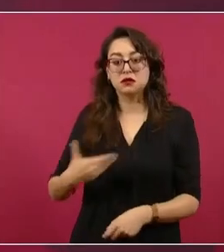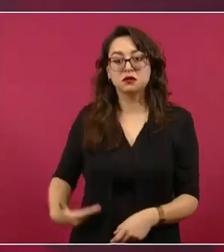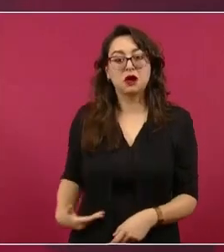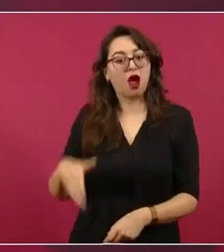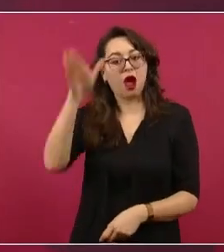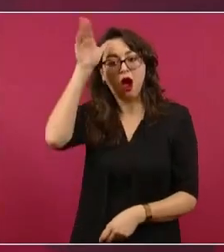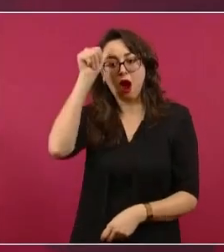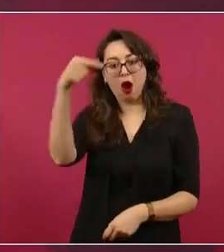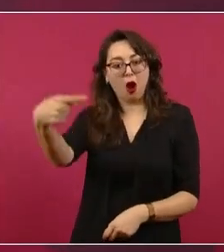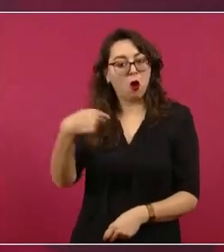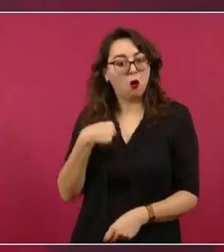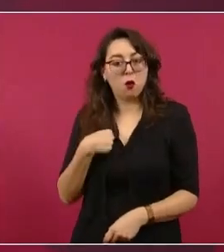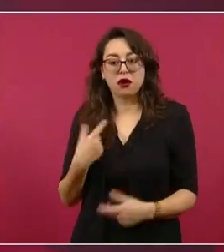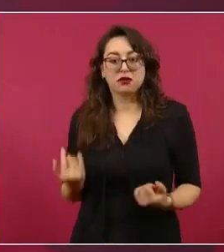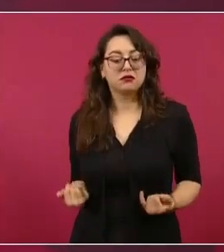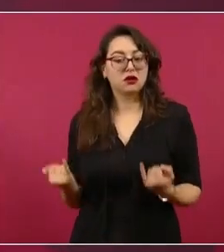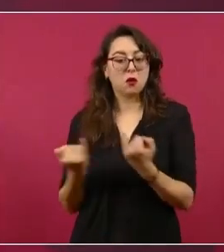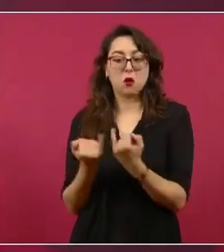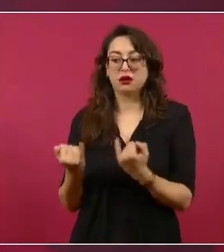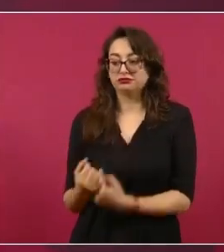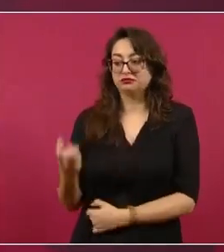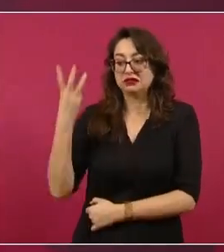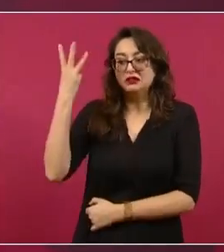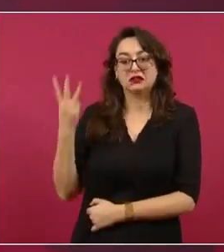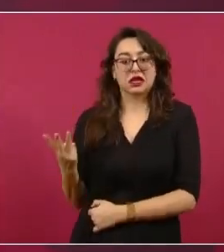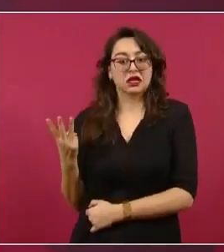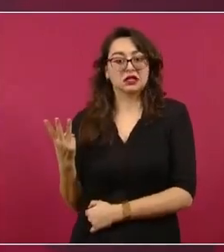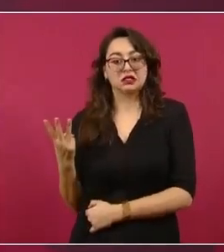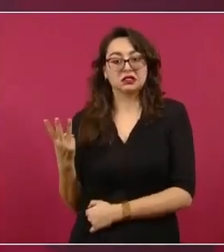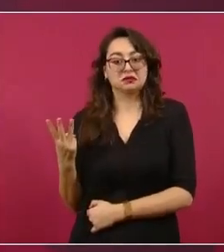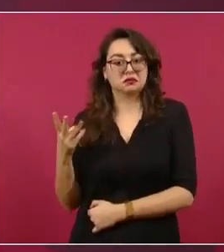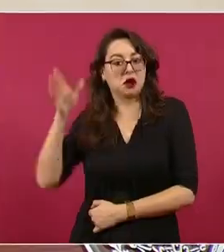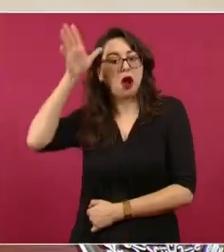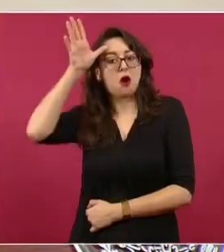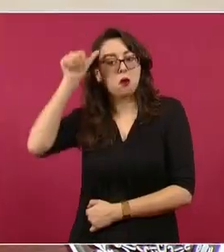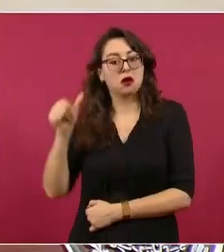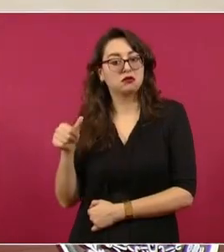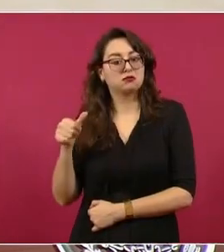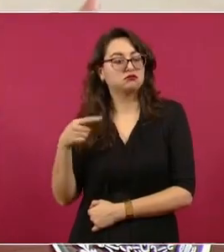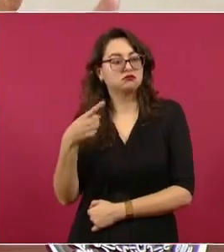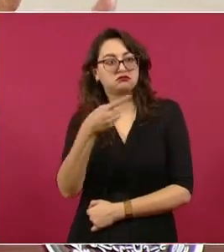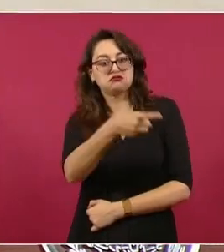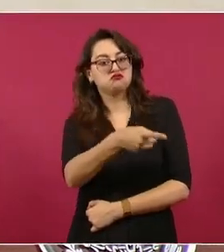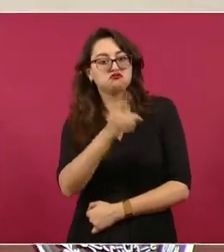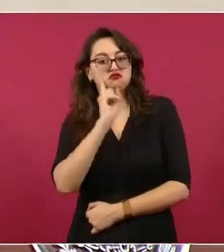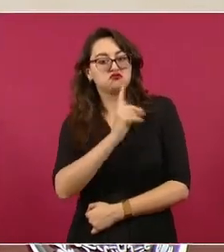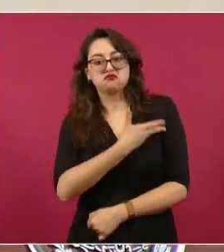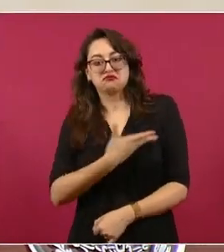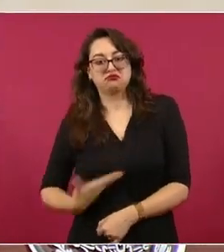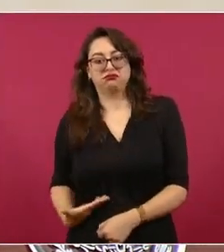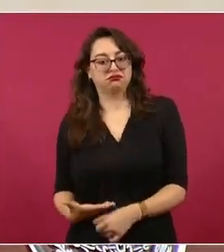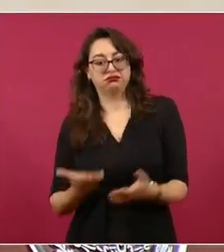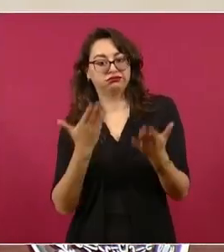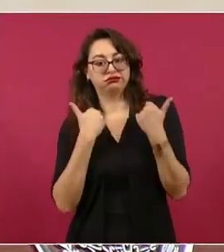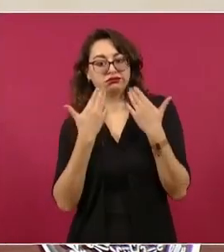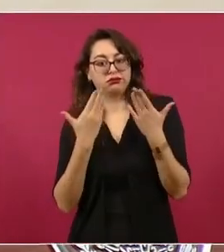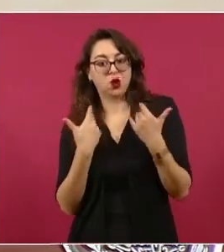pues tampoco está interesado en que se le entregue al